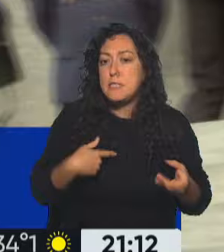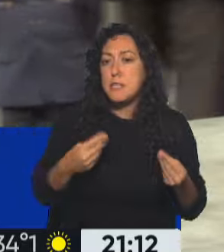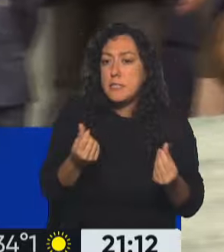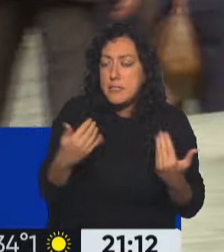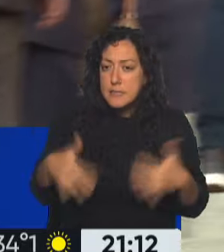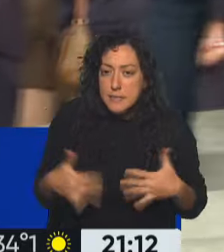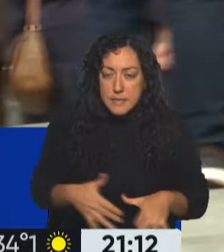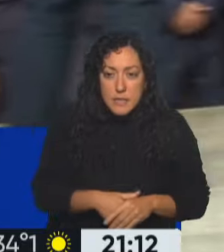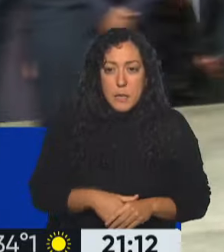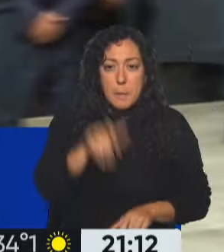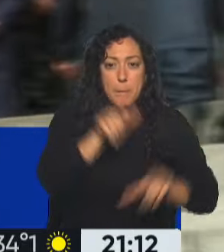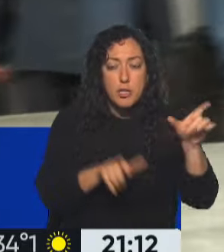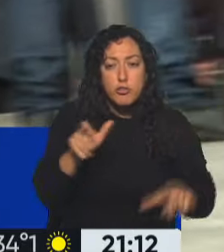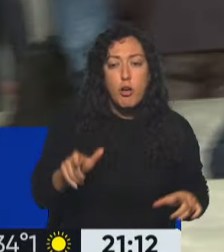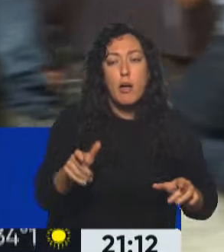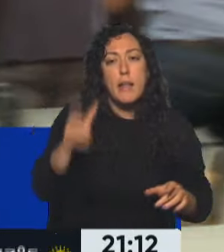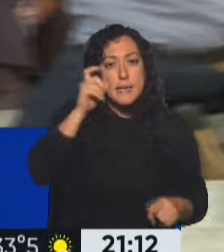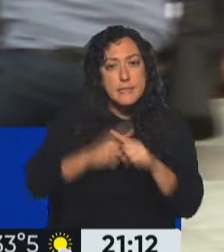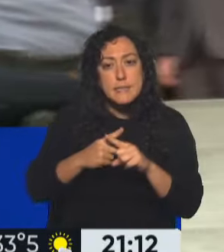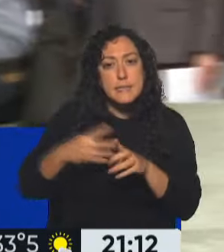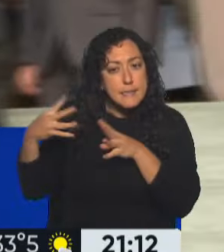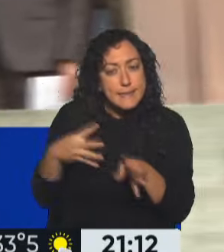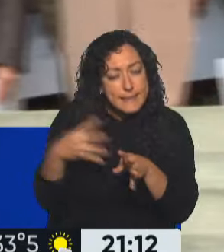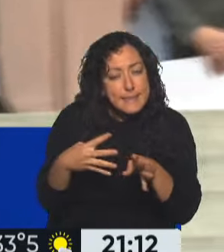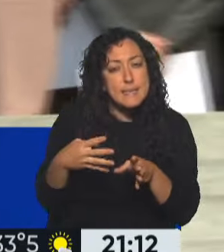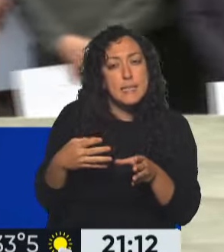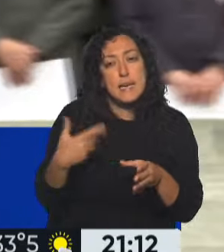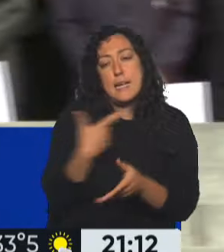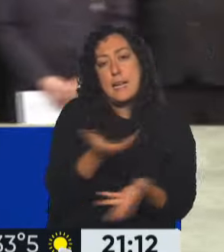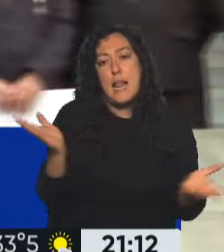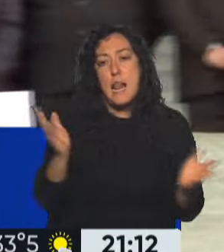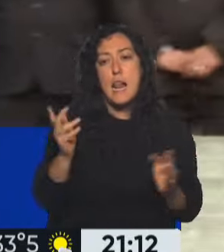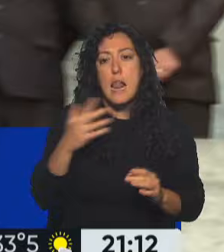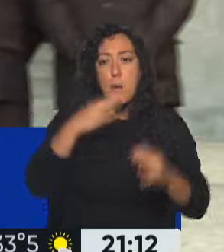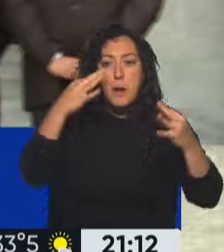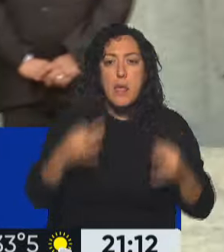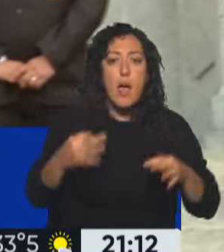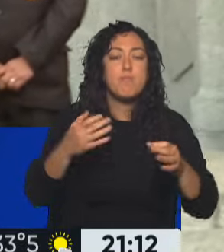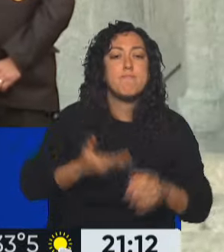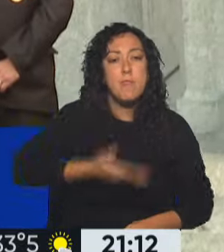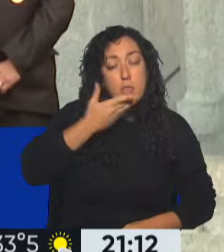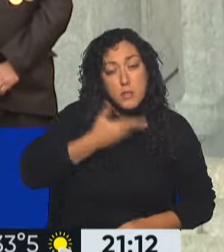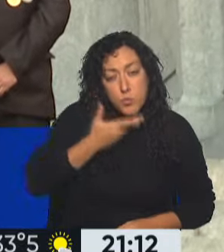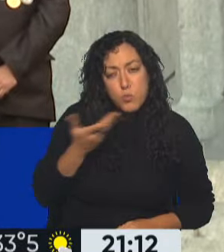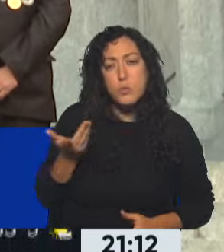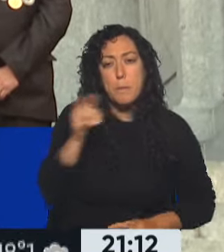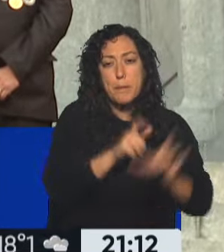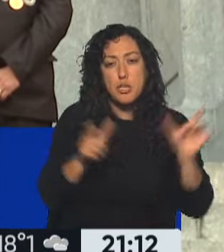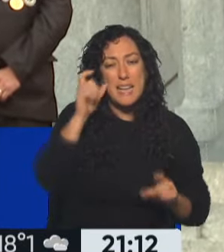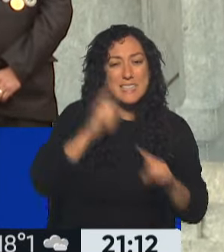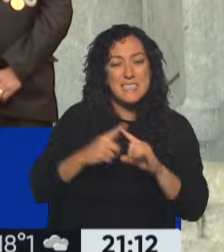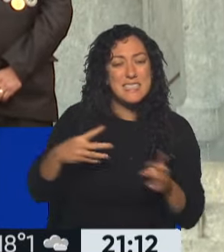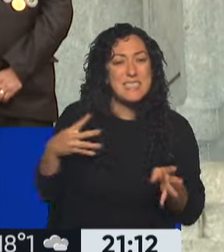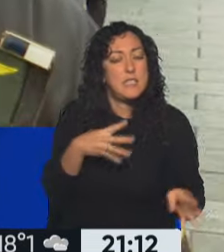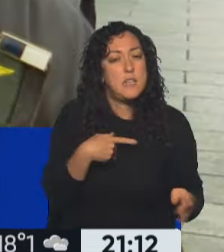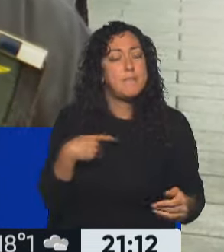un referente para todos los veteranos en general. Todo lo que se dijo, la verdad, es algo que todos los veteranos nos sentimos identificados